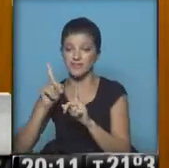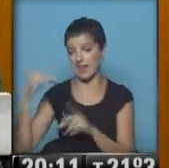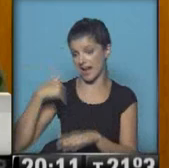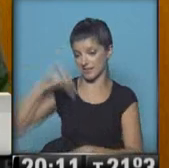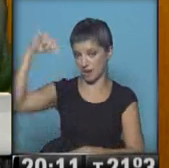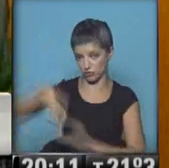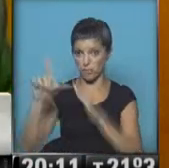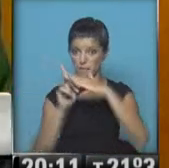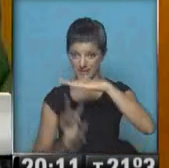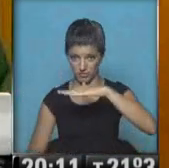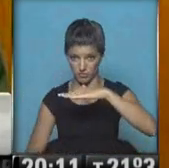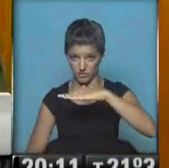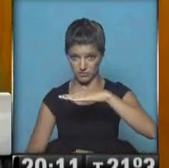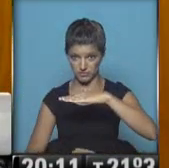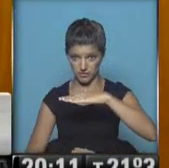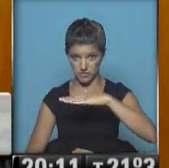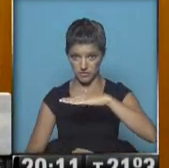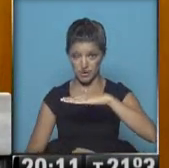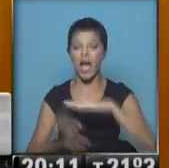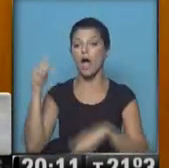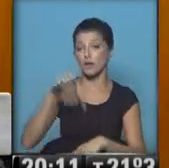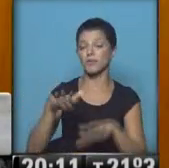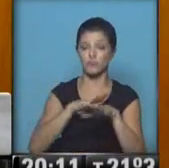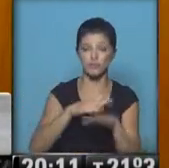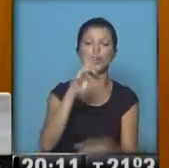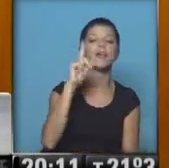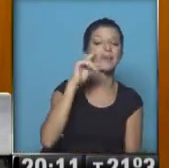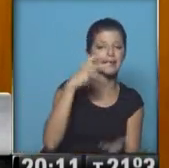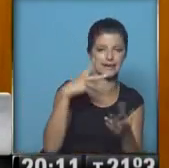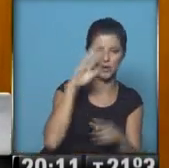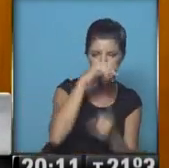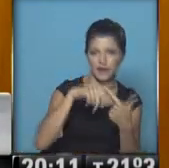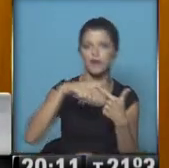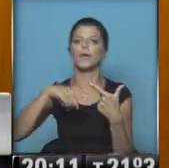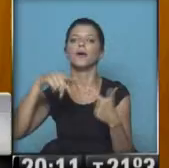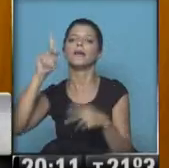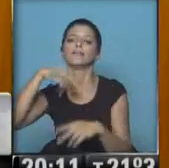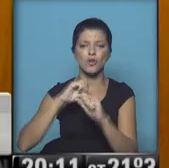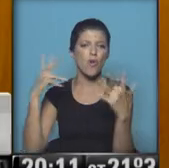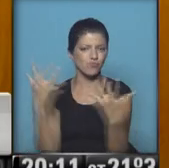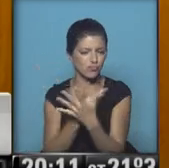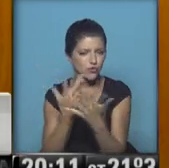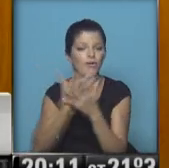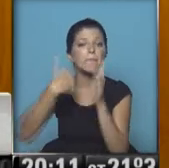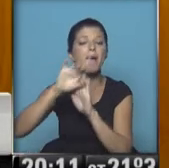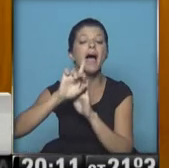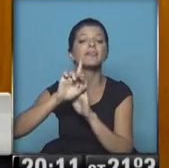en la Patagonia, con una amplitud de esta vez que abraza Río Negro, Neuquén, La Pampa, Mendoza, ustedes lo decían, recorrían la de